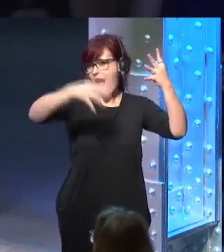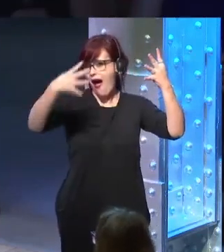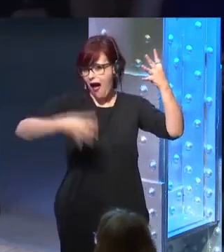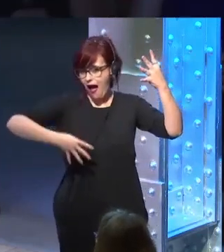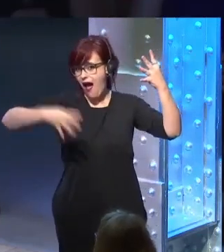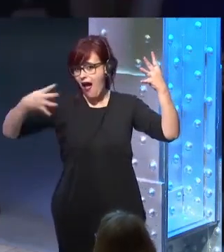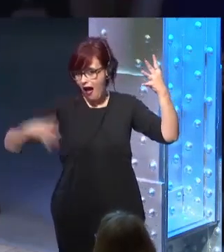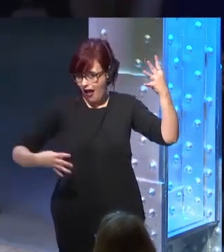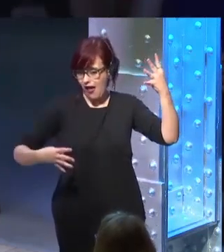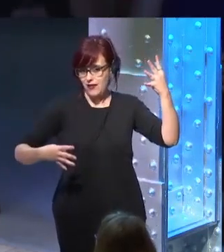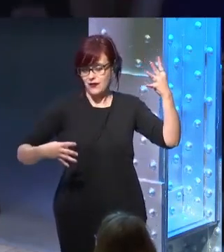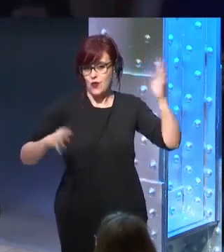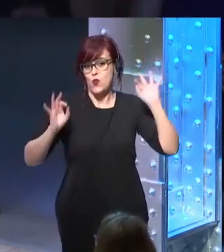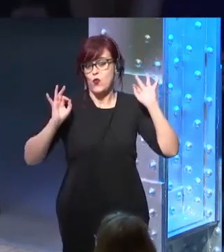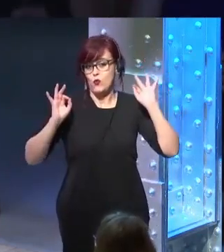de